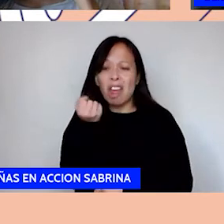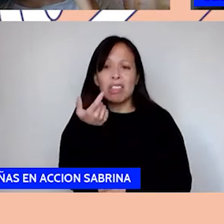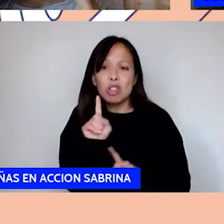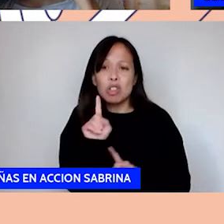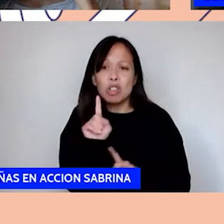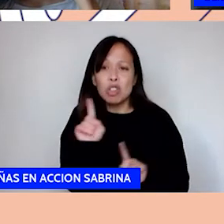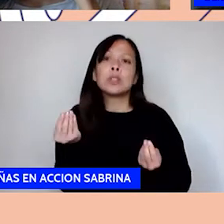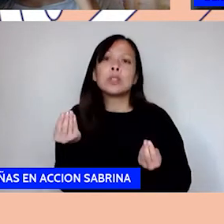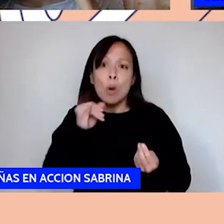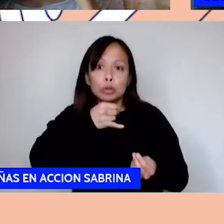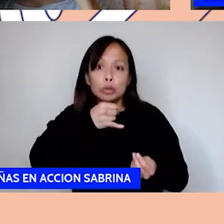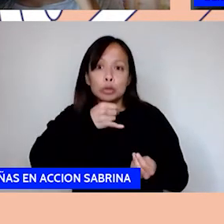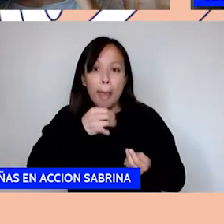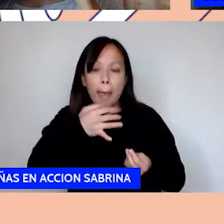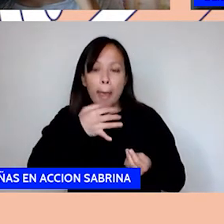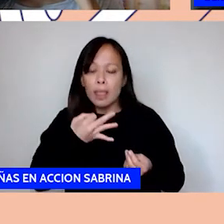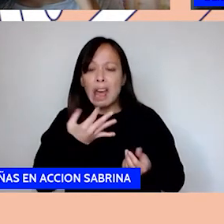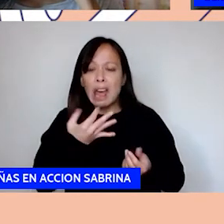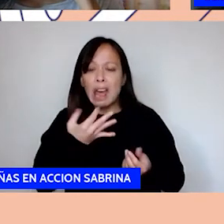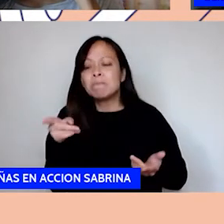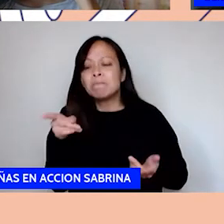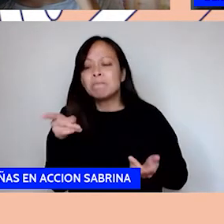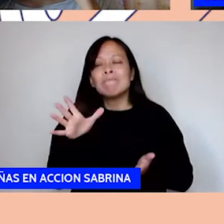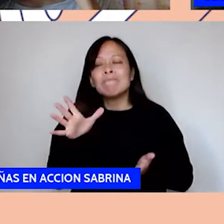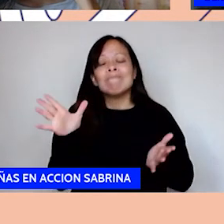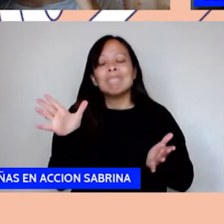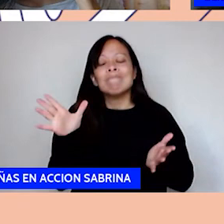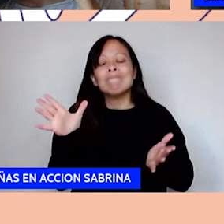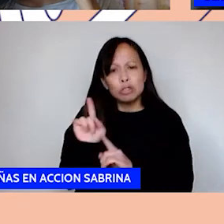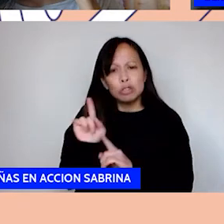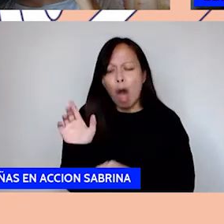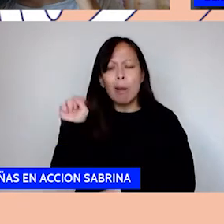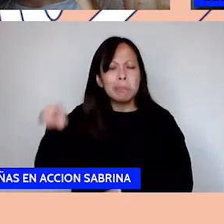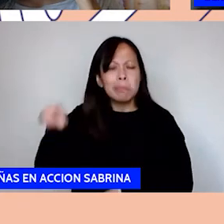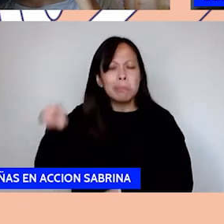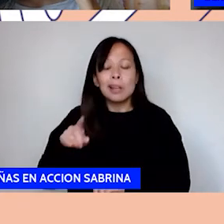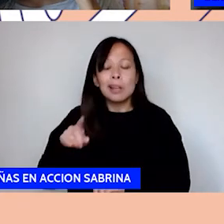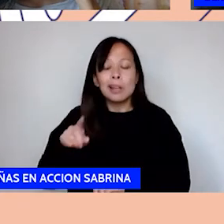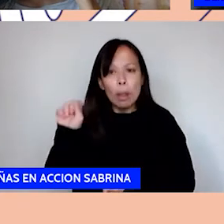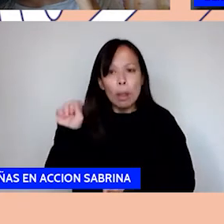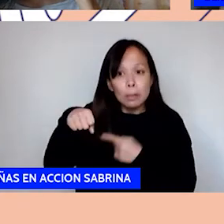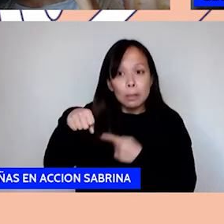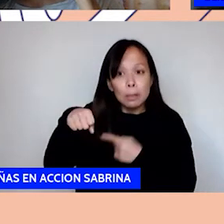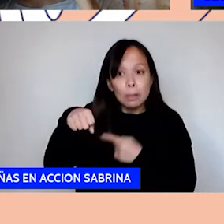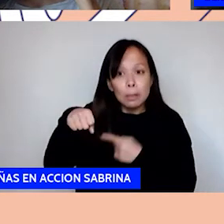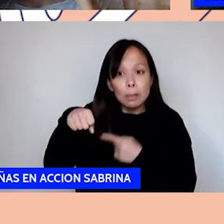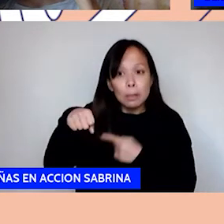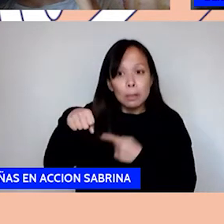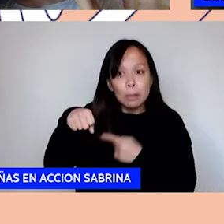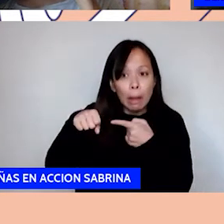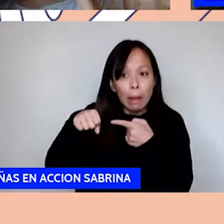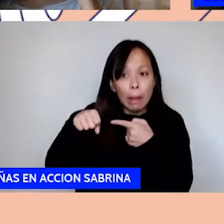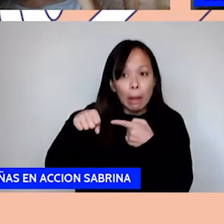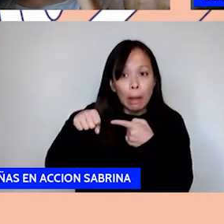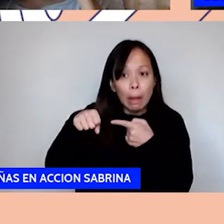¿no? Entonces, la comunidad de Open Hearings ayuda como en ese sentido, ¿no? Entonces, yo creo que ahí la voy a dejar y luego me meto a la parte